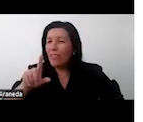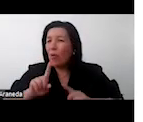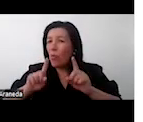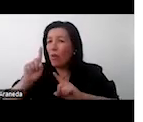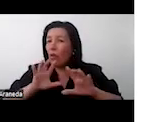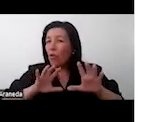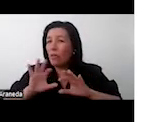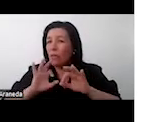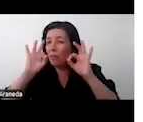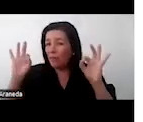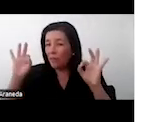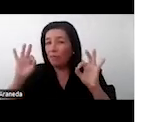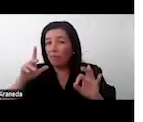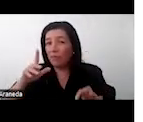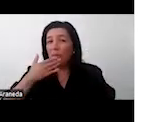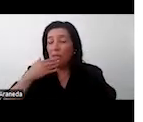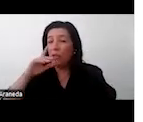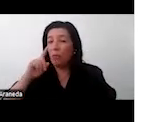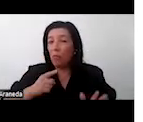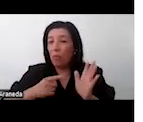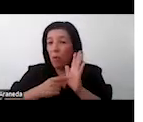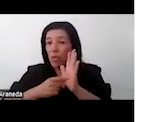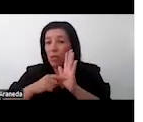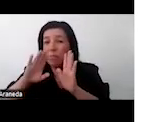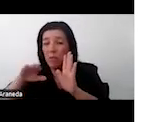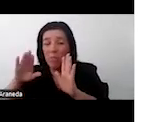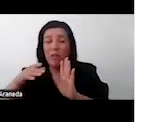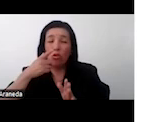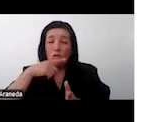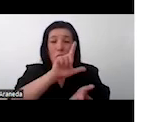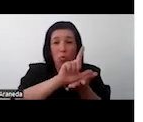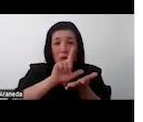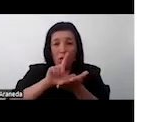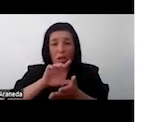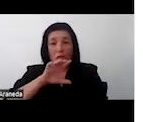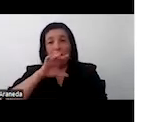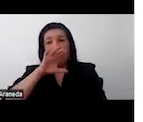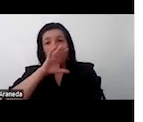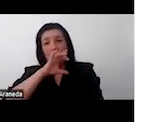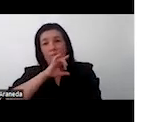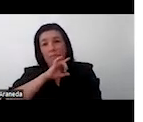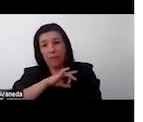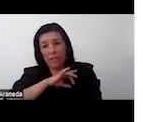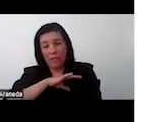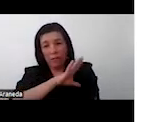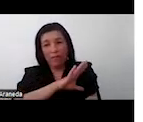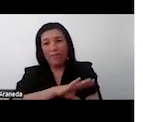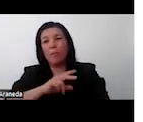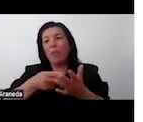digamos, en donde que también se presentan en otras provincias, en otros lugares también del país, sobre todo de problemáticas